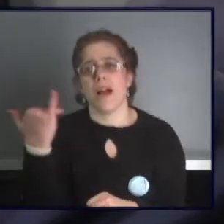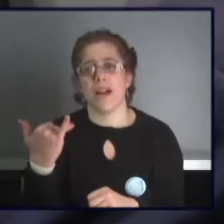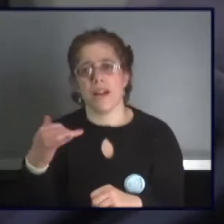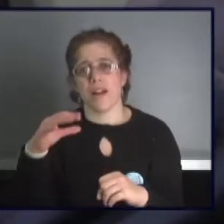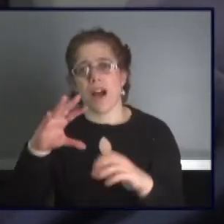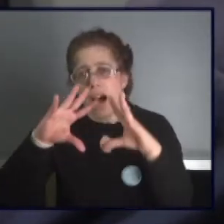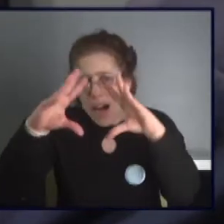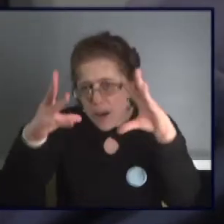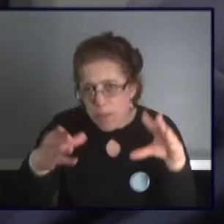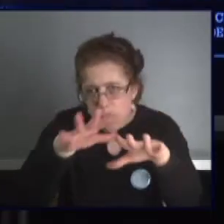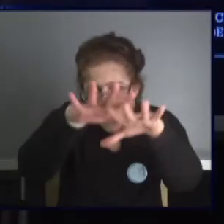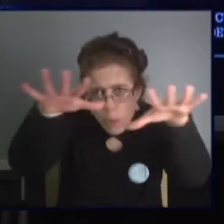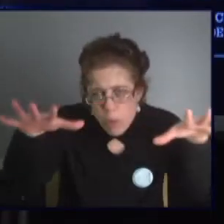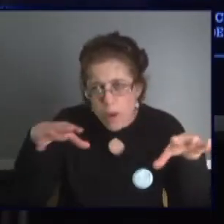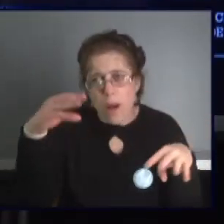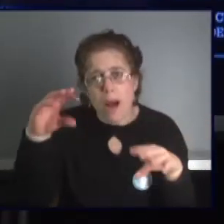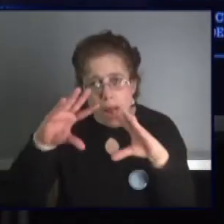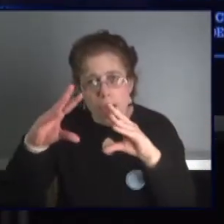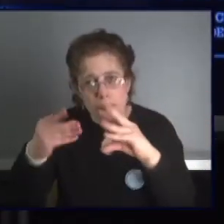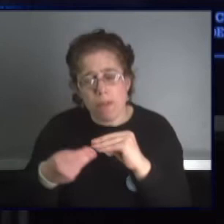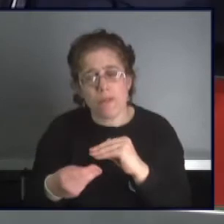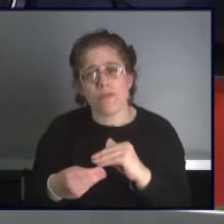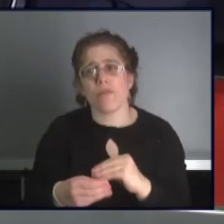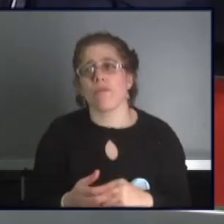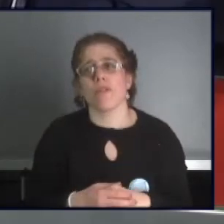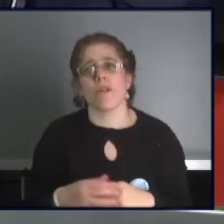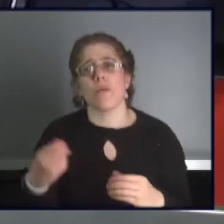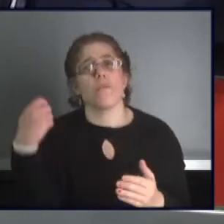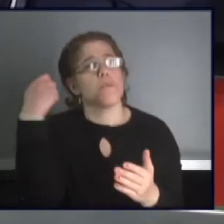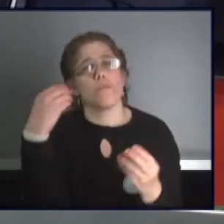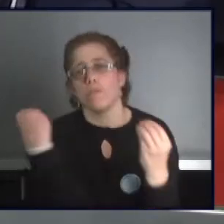infraestructura bárbara que cuesta un montón de plata